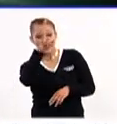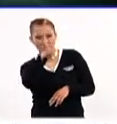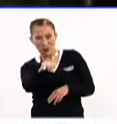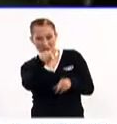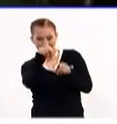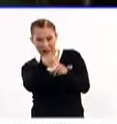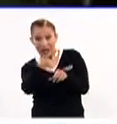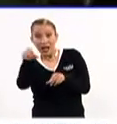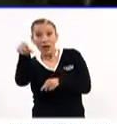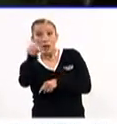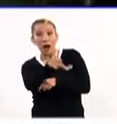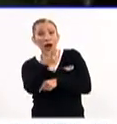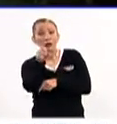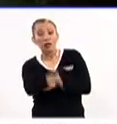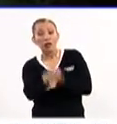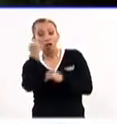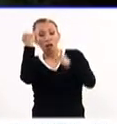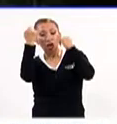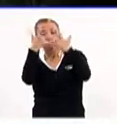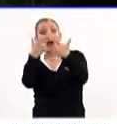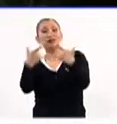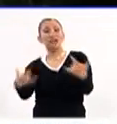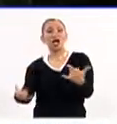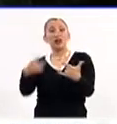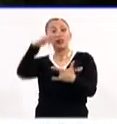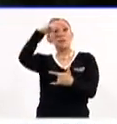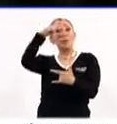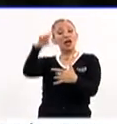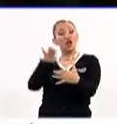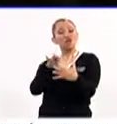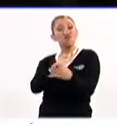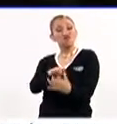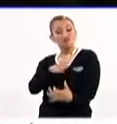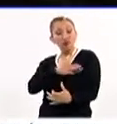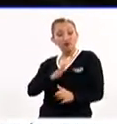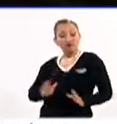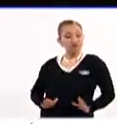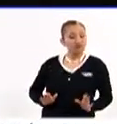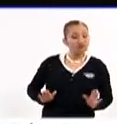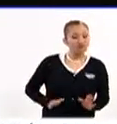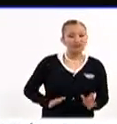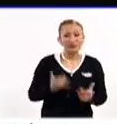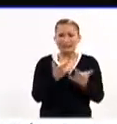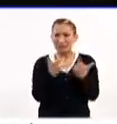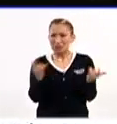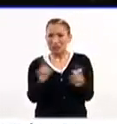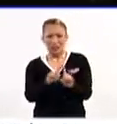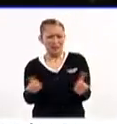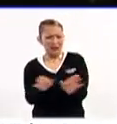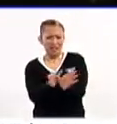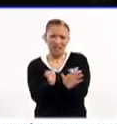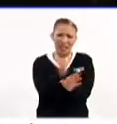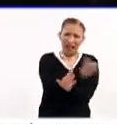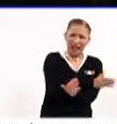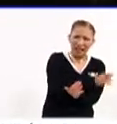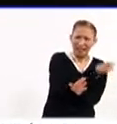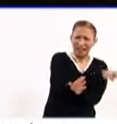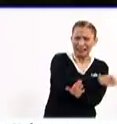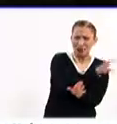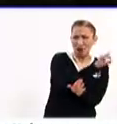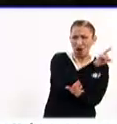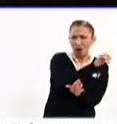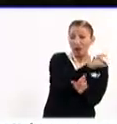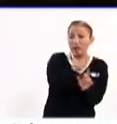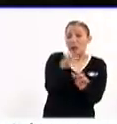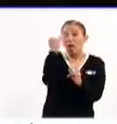precisamente cuando se construyó la historia nacional mexicana, que es una historia que no tiene nada que ver con lo que sucedió realmente durante el periodo colonial,